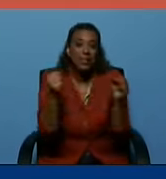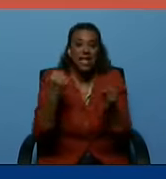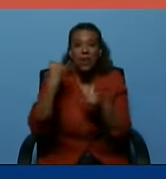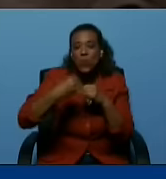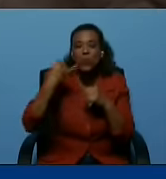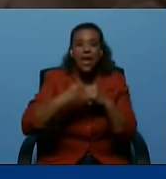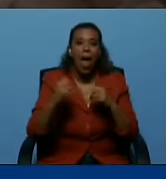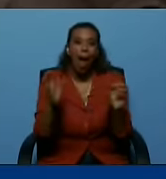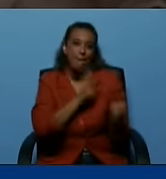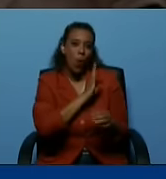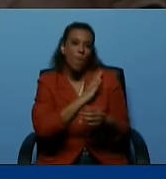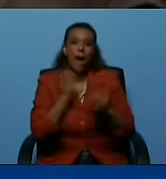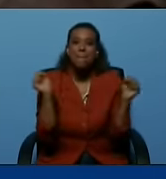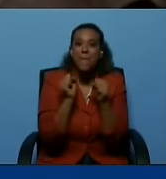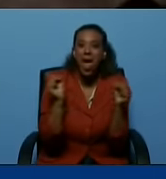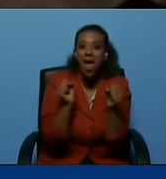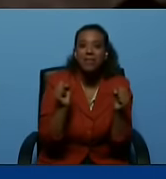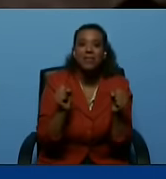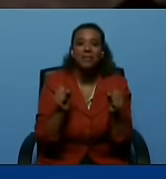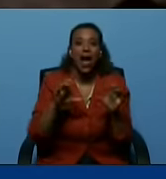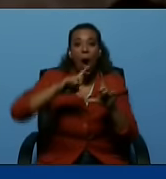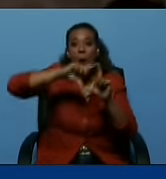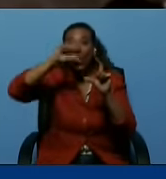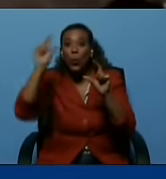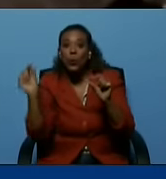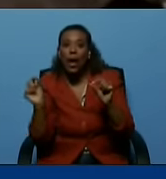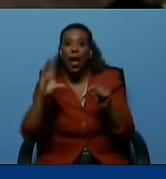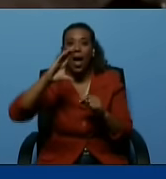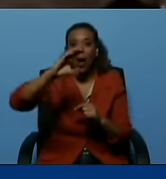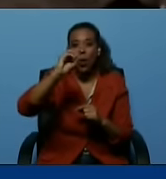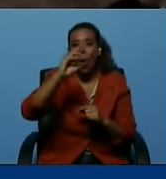Penca de cocuy. ¿Cuál es la mejor penca del país?